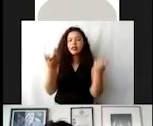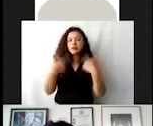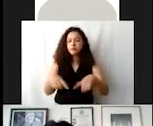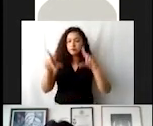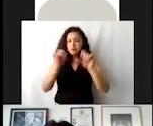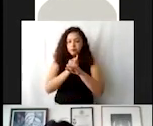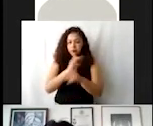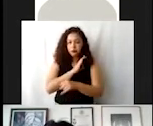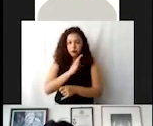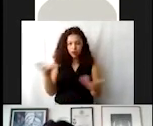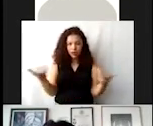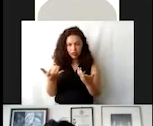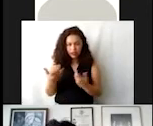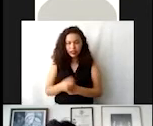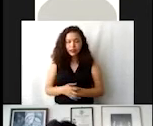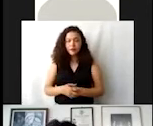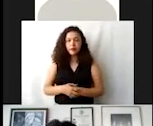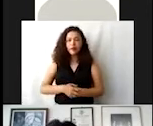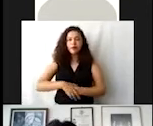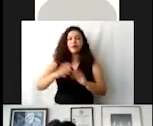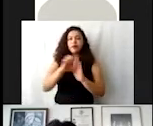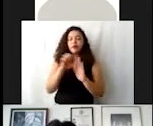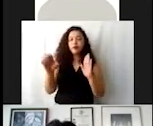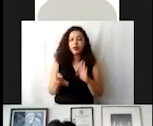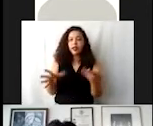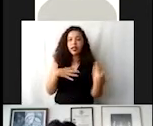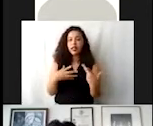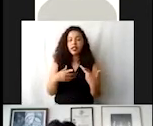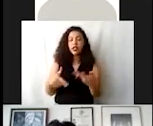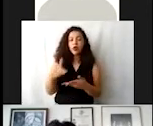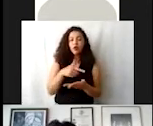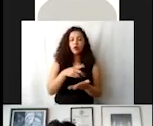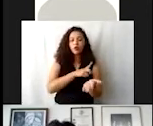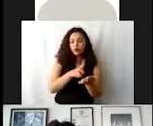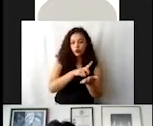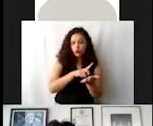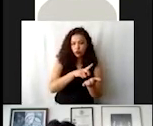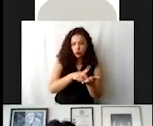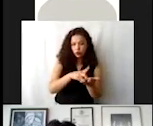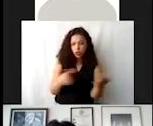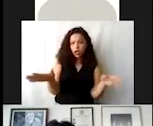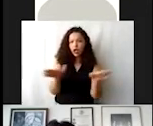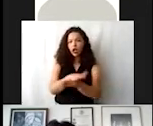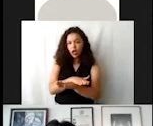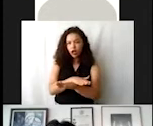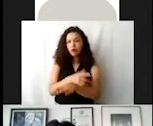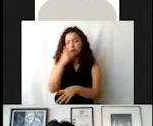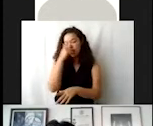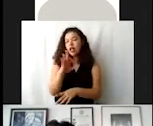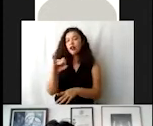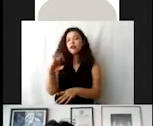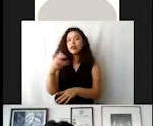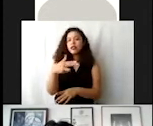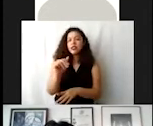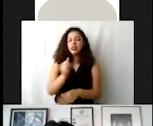¿sí? Por ejemplo, pueden hacer un cambio de domicilio, ¿sí? A través de la ficha de trámite, que